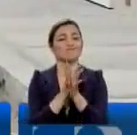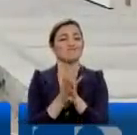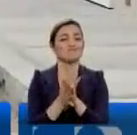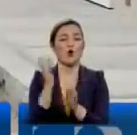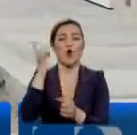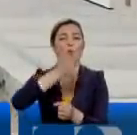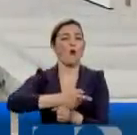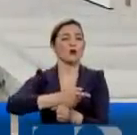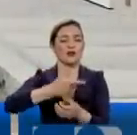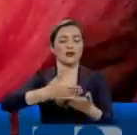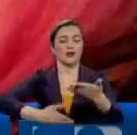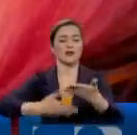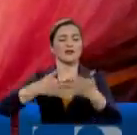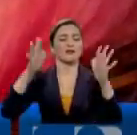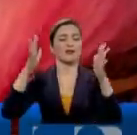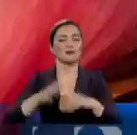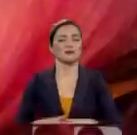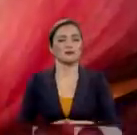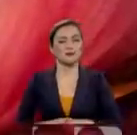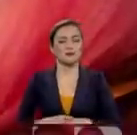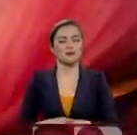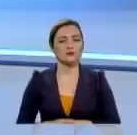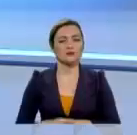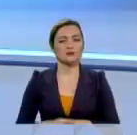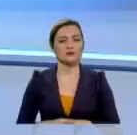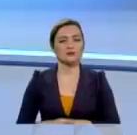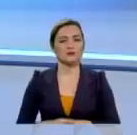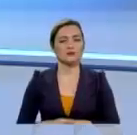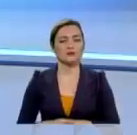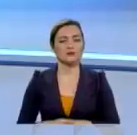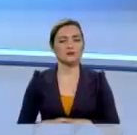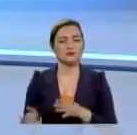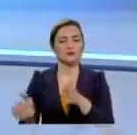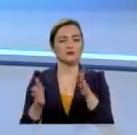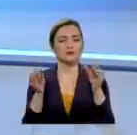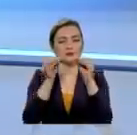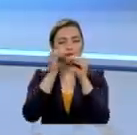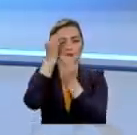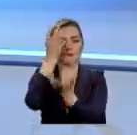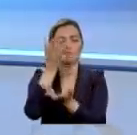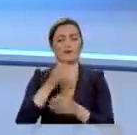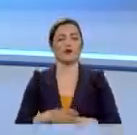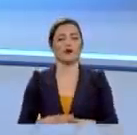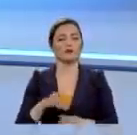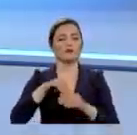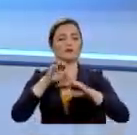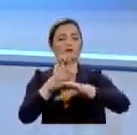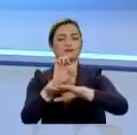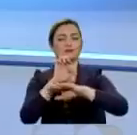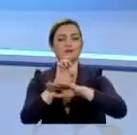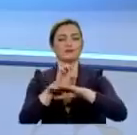no hay una orden escrita. Paul Tutiben, 24 horas. Seguimos con más, y en el país los